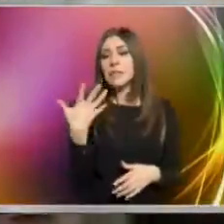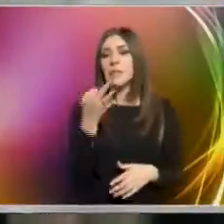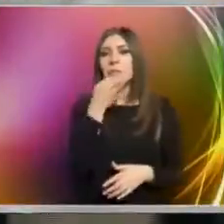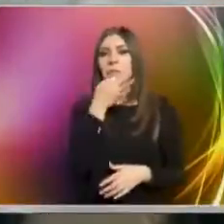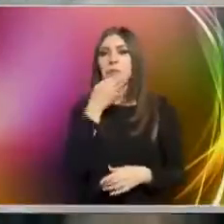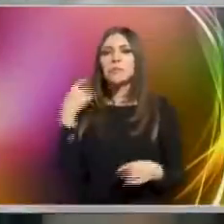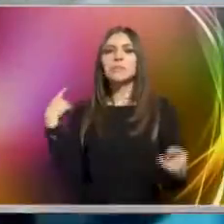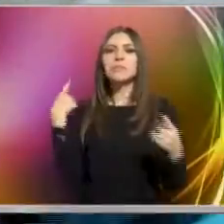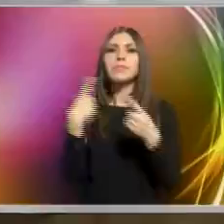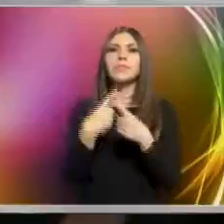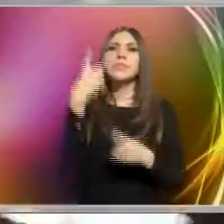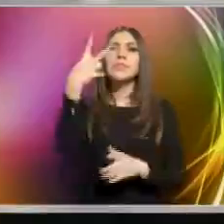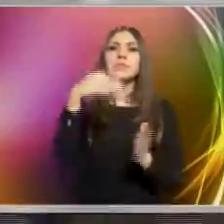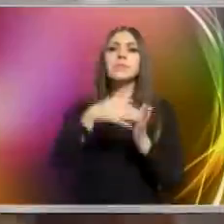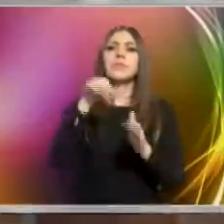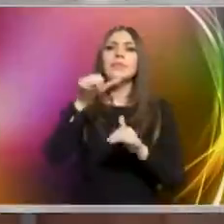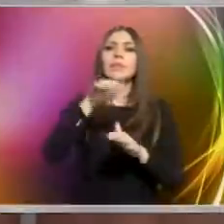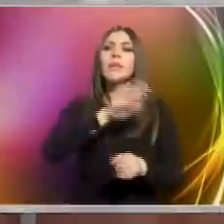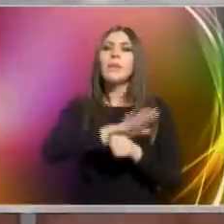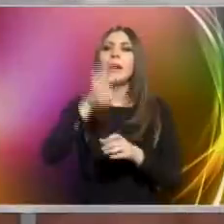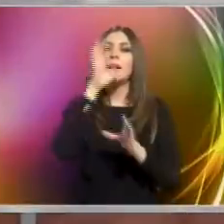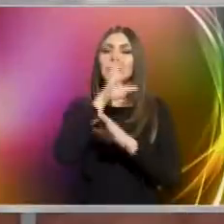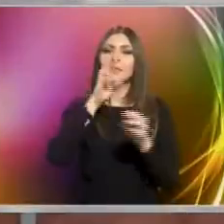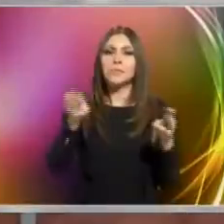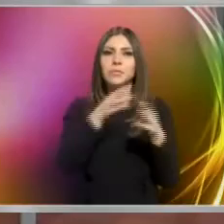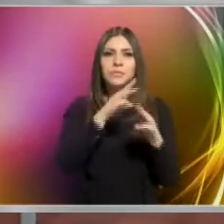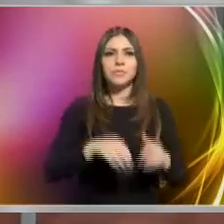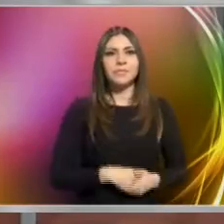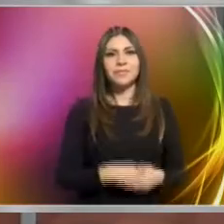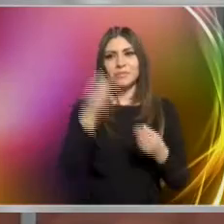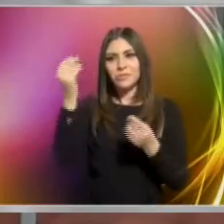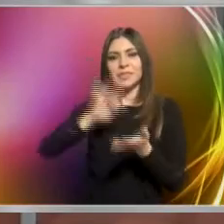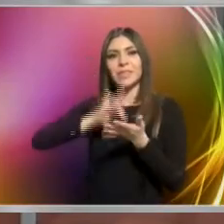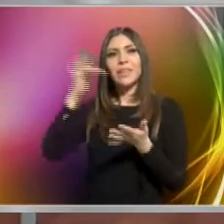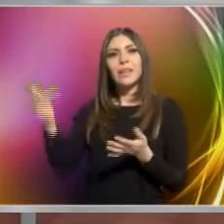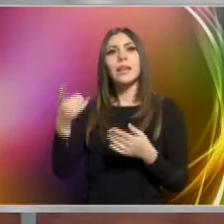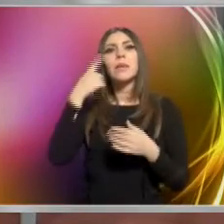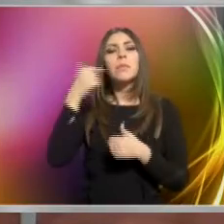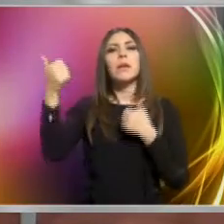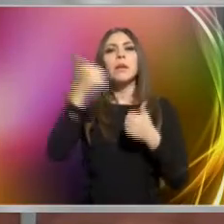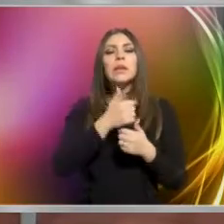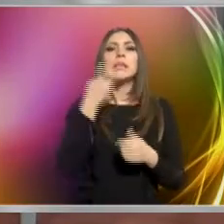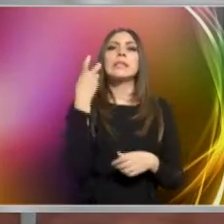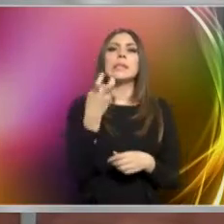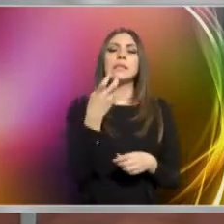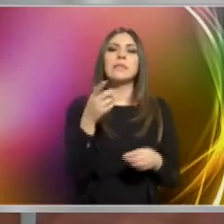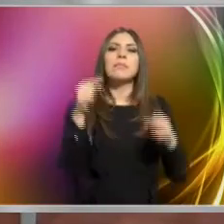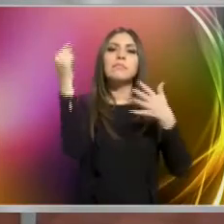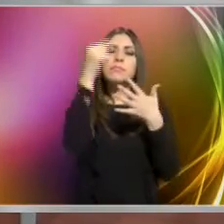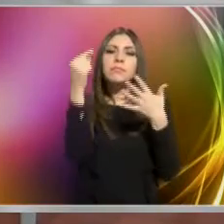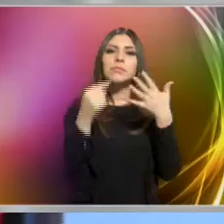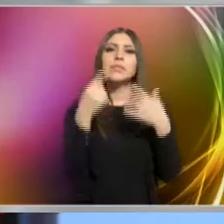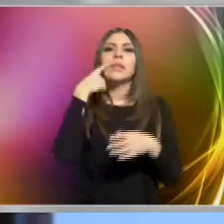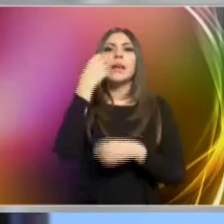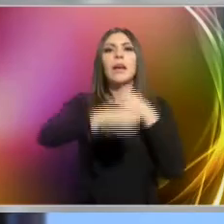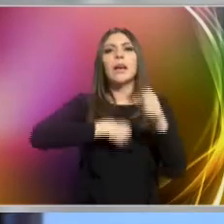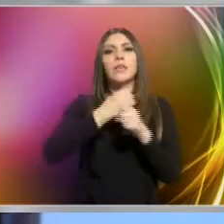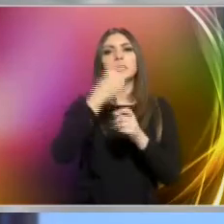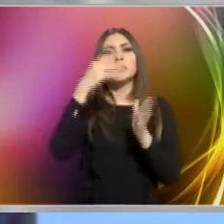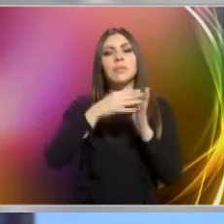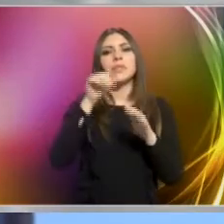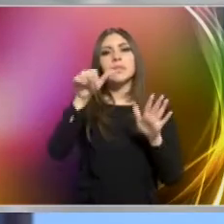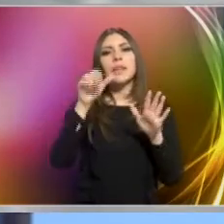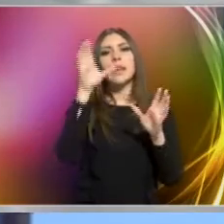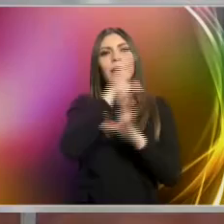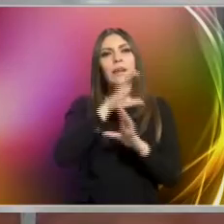2016. Así es. Carlos, muchísimas gracias por traernos esta lista que también nos pone al día en materia musical de lo que fue el 2016 y te deseamos un excelente